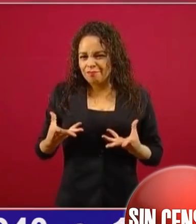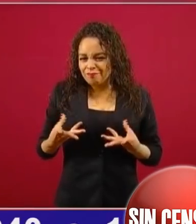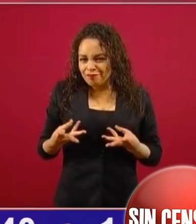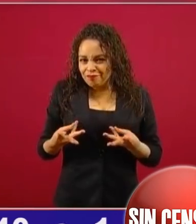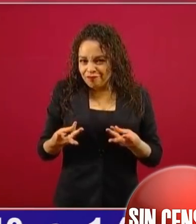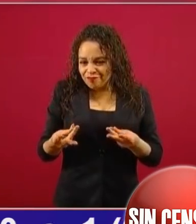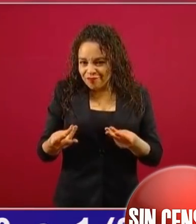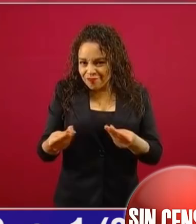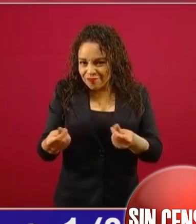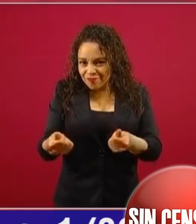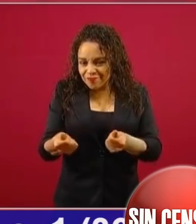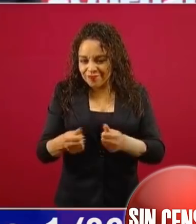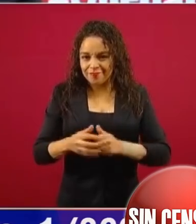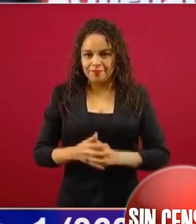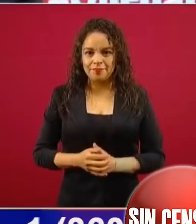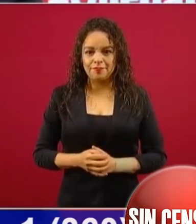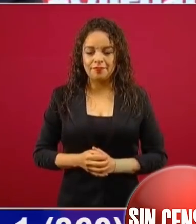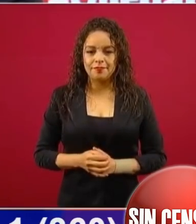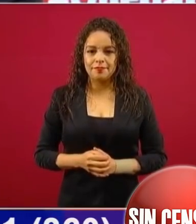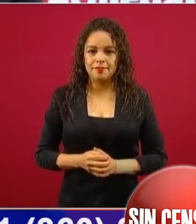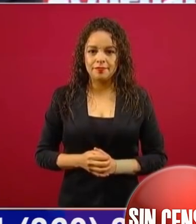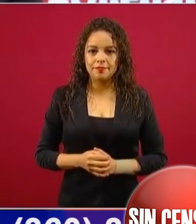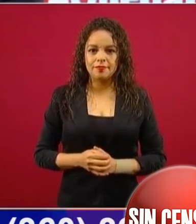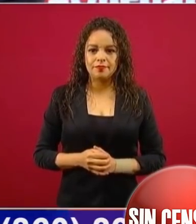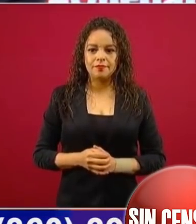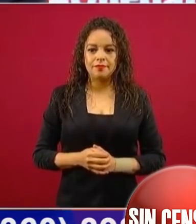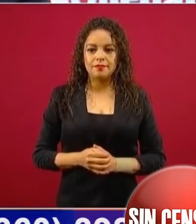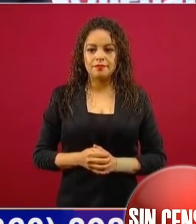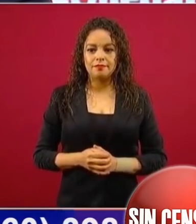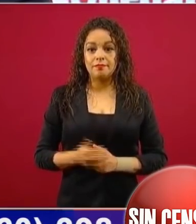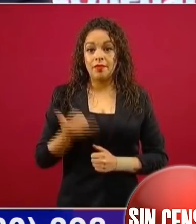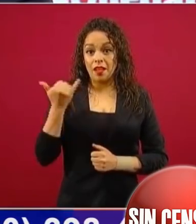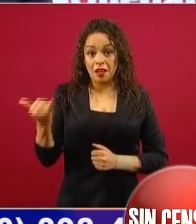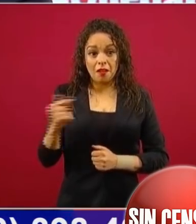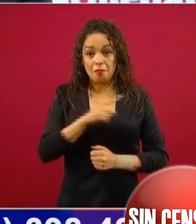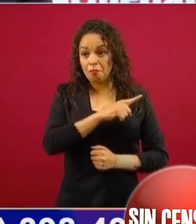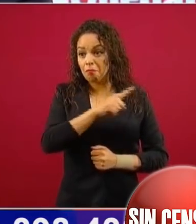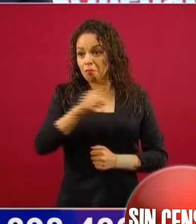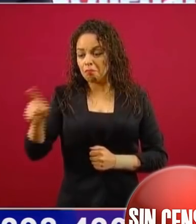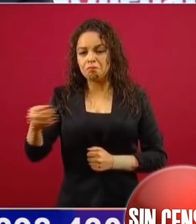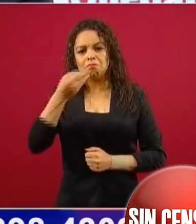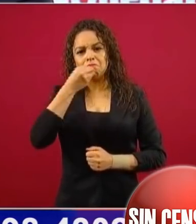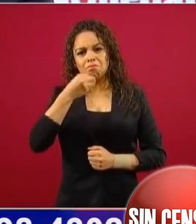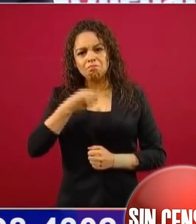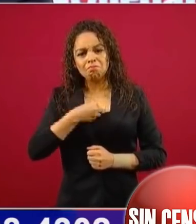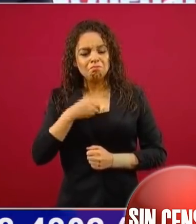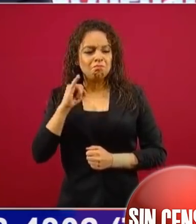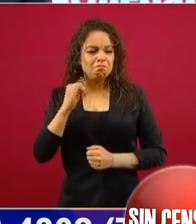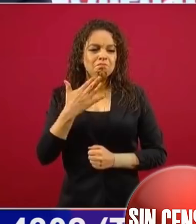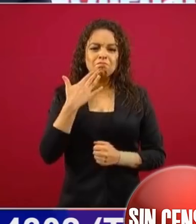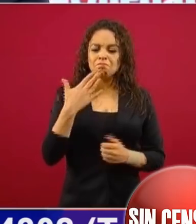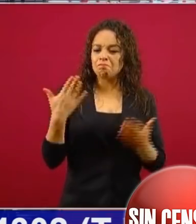y cómo se tolera por parte